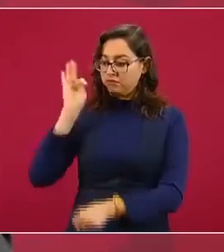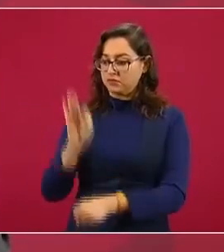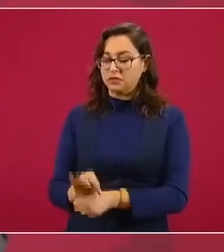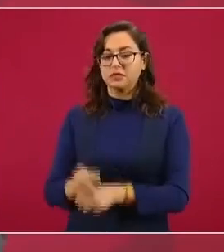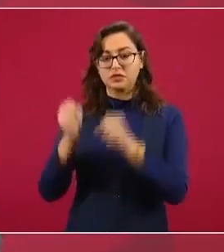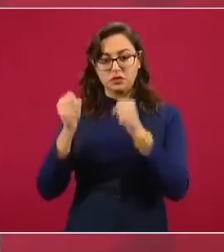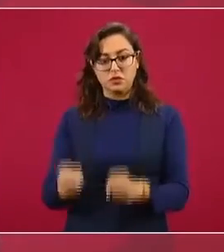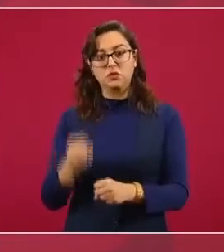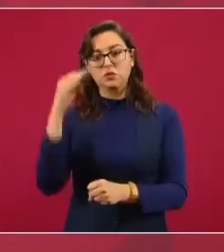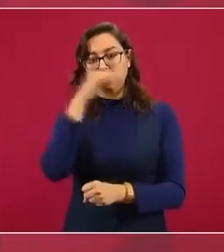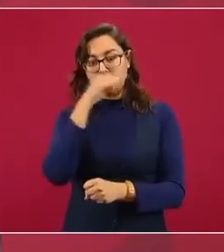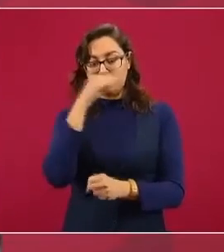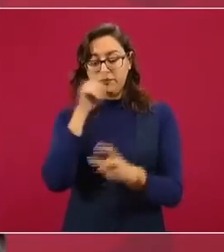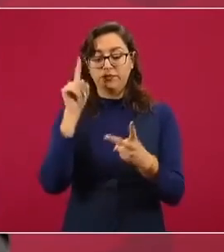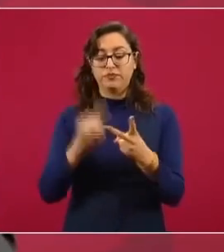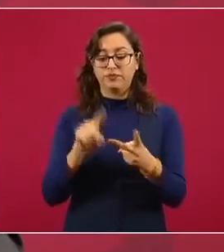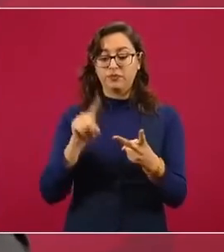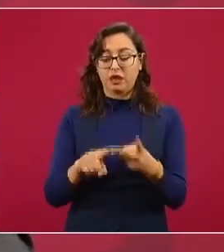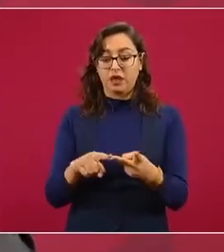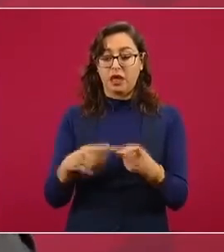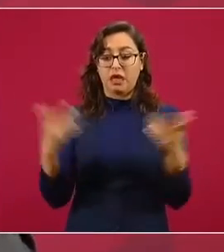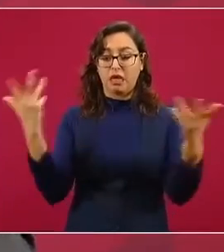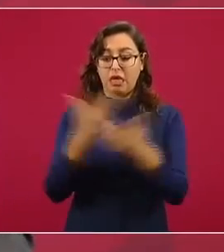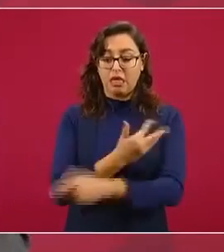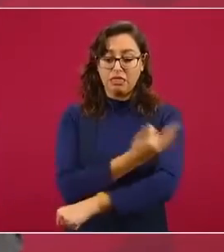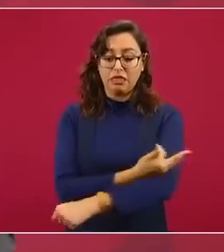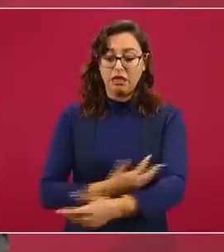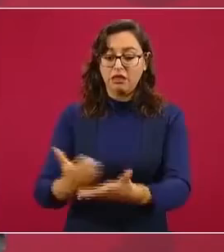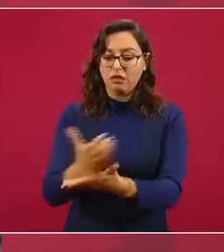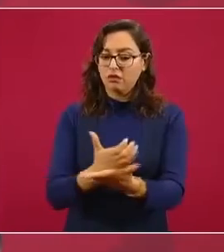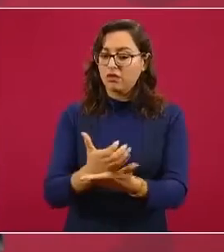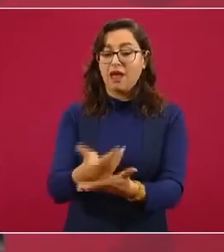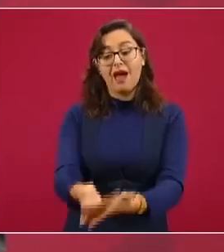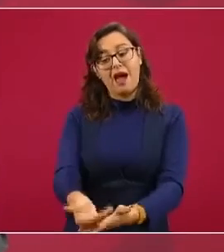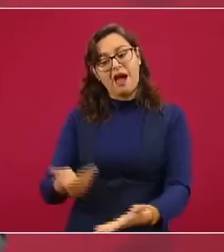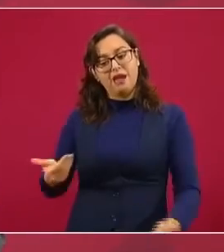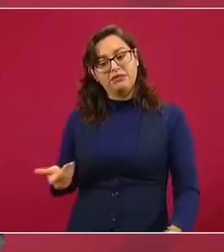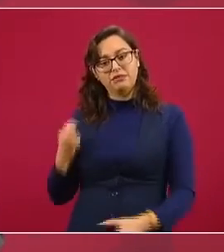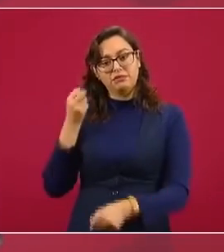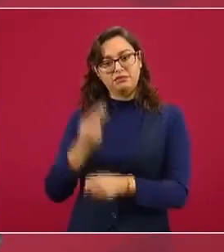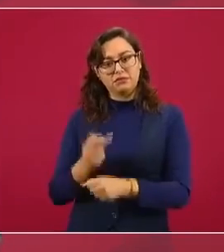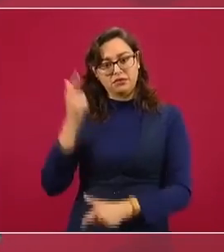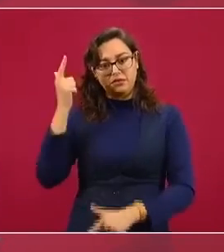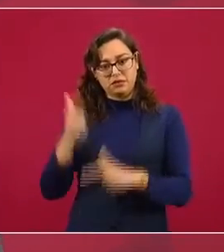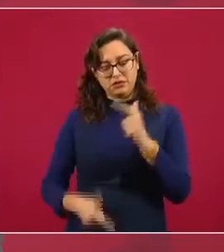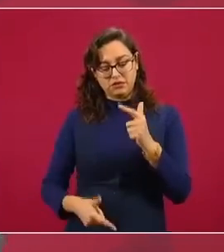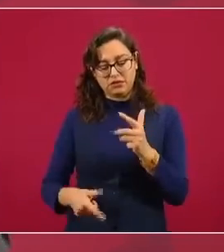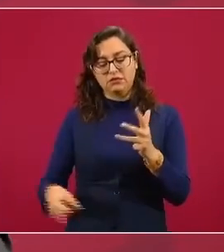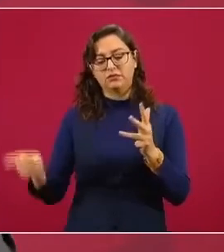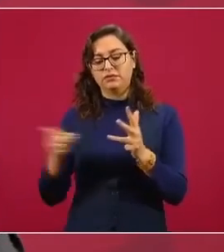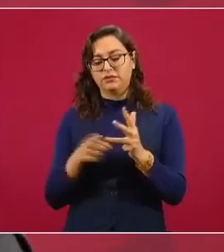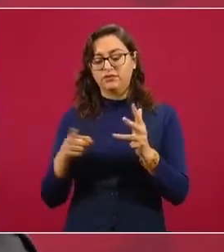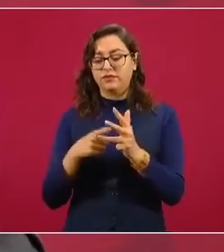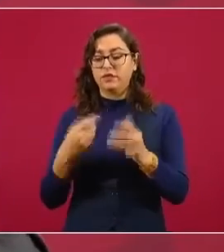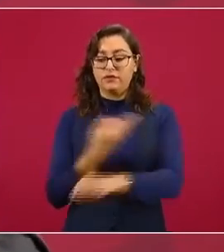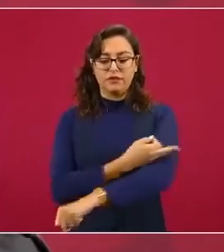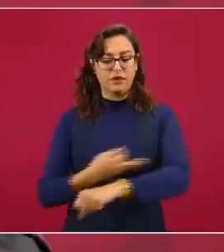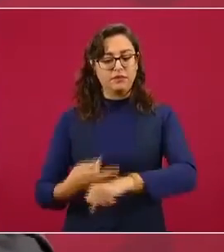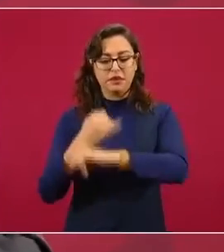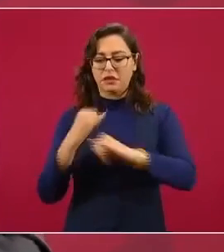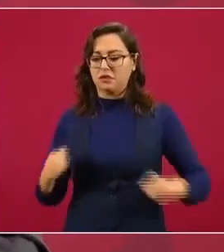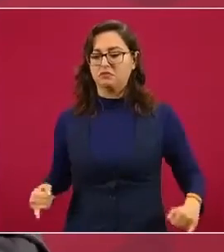lección es mejor prevenir que curar, evidentemente. La tercera, la familia es la principal institución de seguridad social.